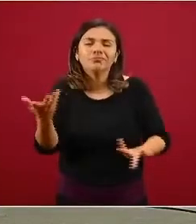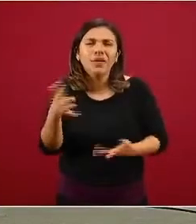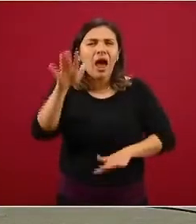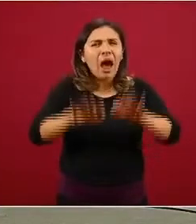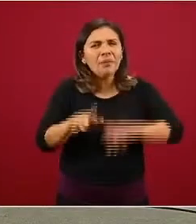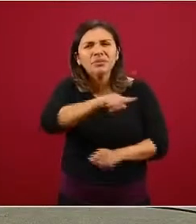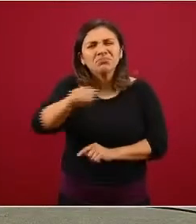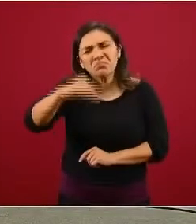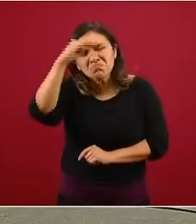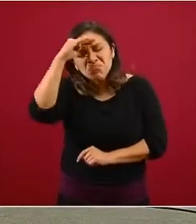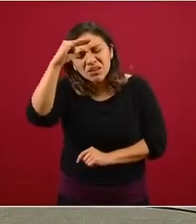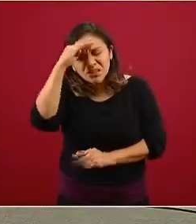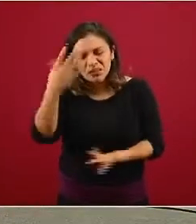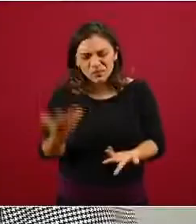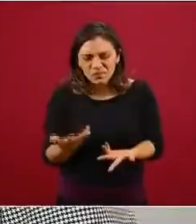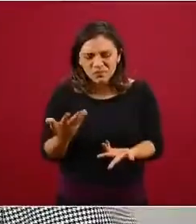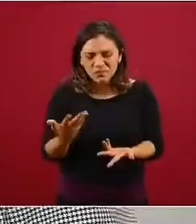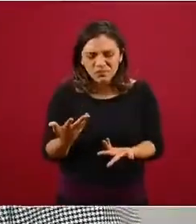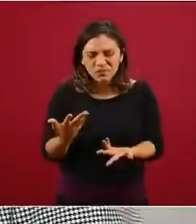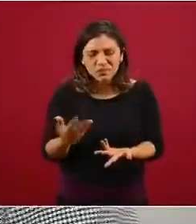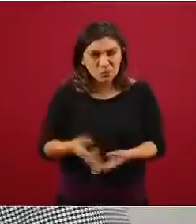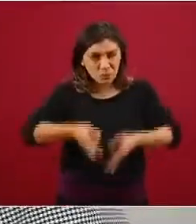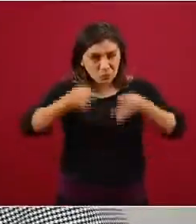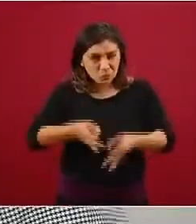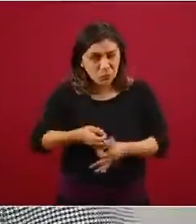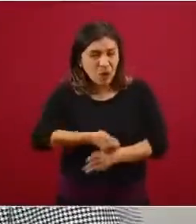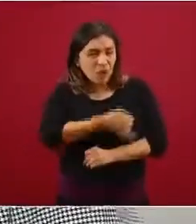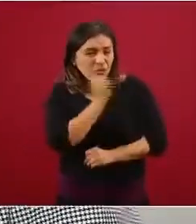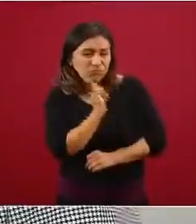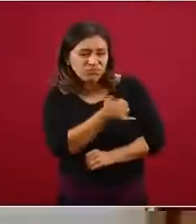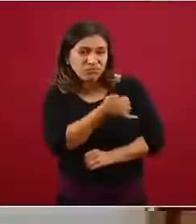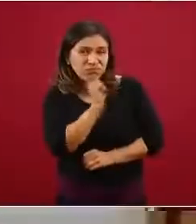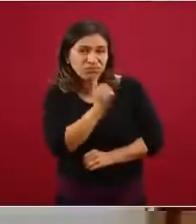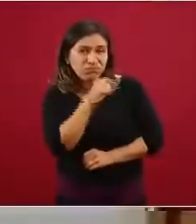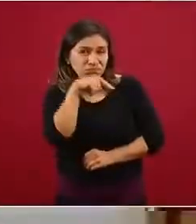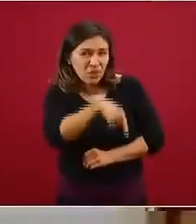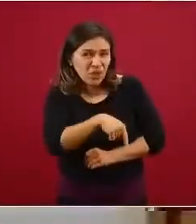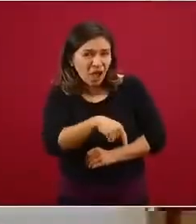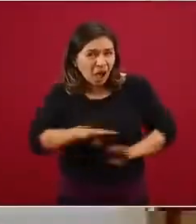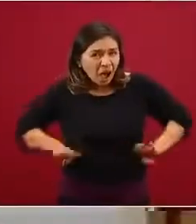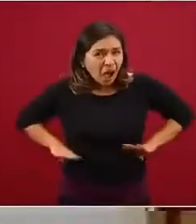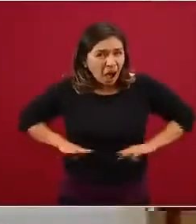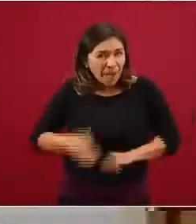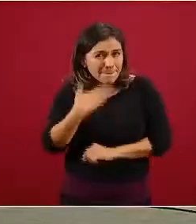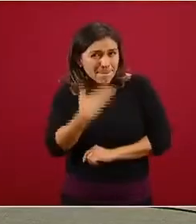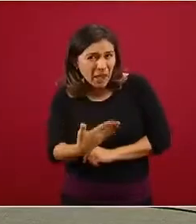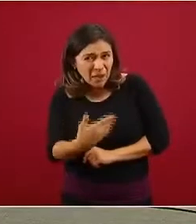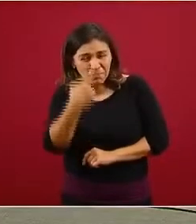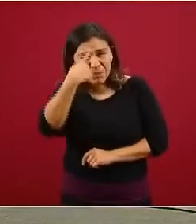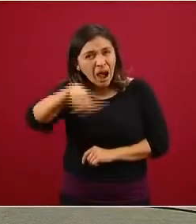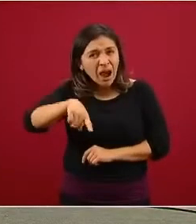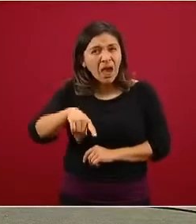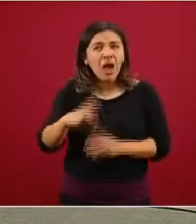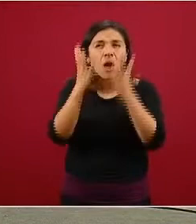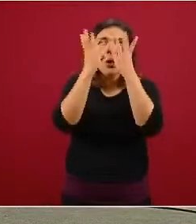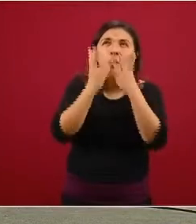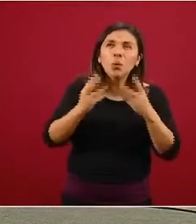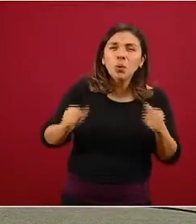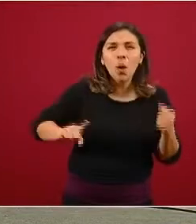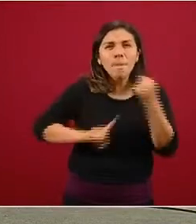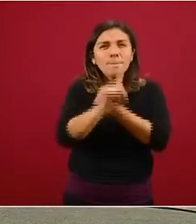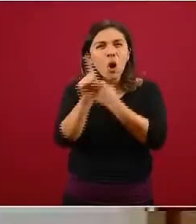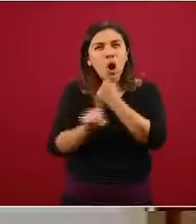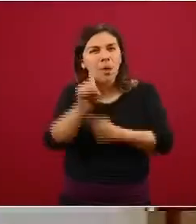puede preguntar, ¿qué tanto el alcohol es un fármaco adecuado para tratar de aliviar